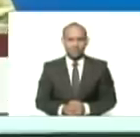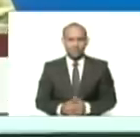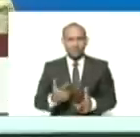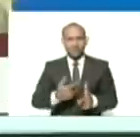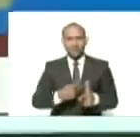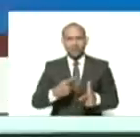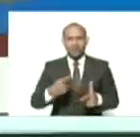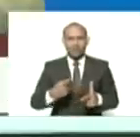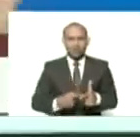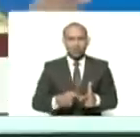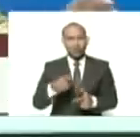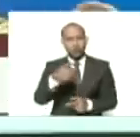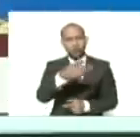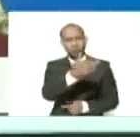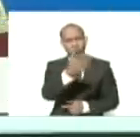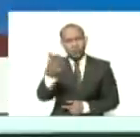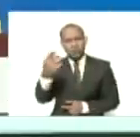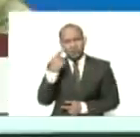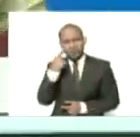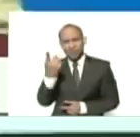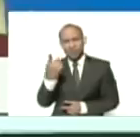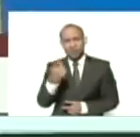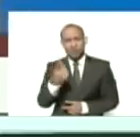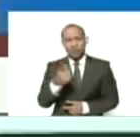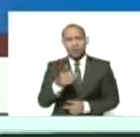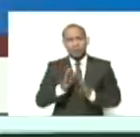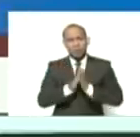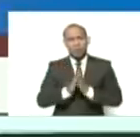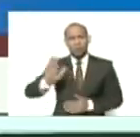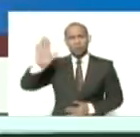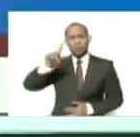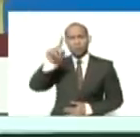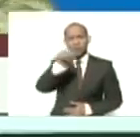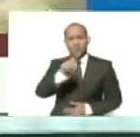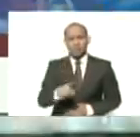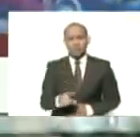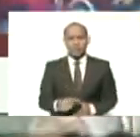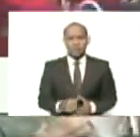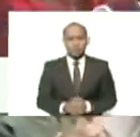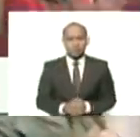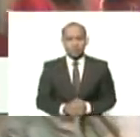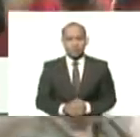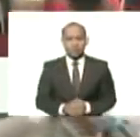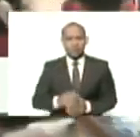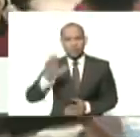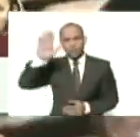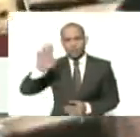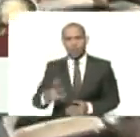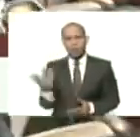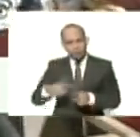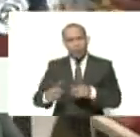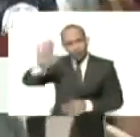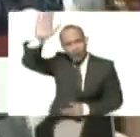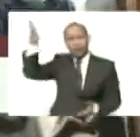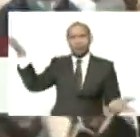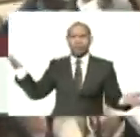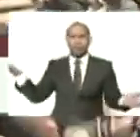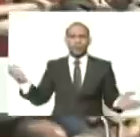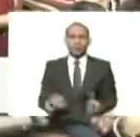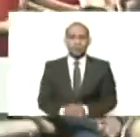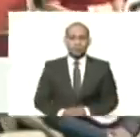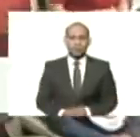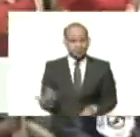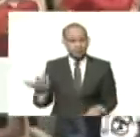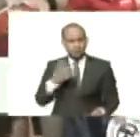Entonces, fíjense ustedes, yo les decía, levanten la mano a los sindicalistas. Bajen la mano, pero levanten la mano, ¿vale?